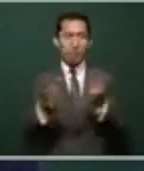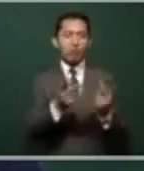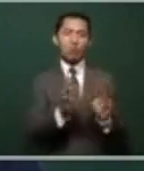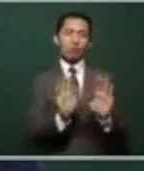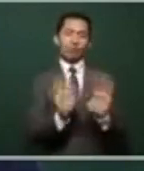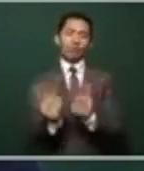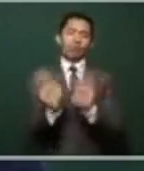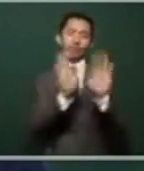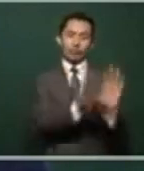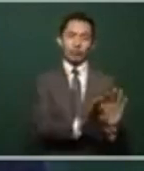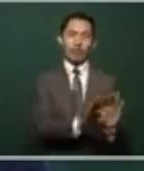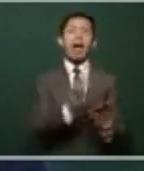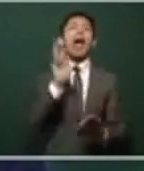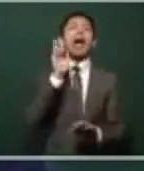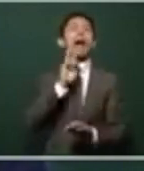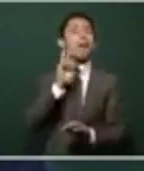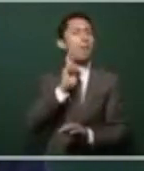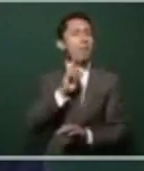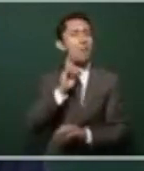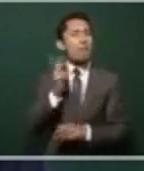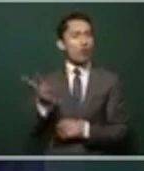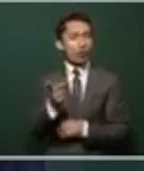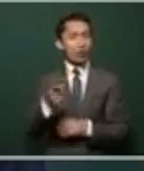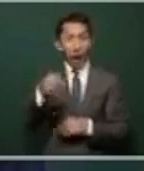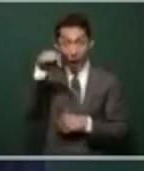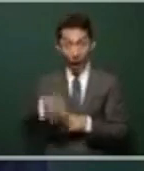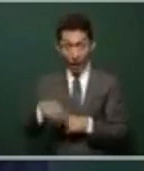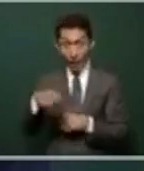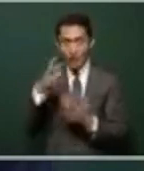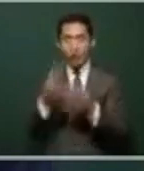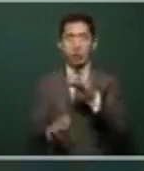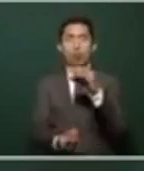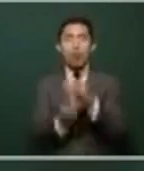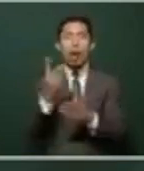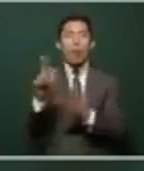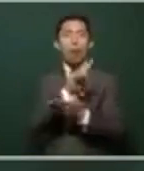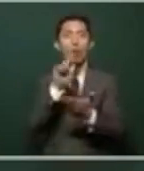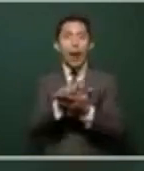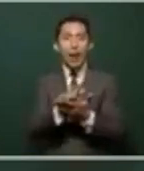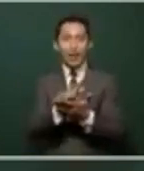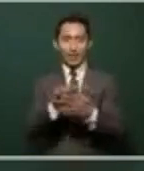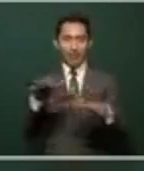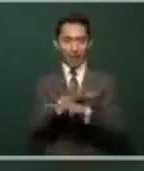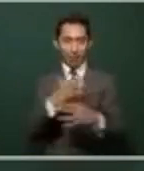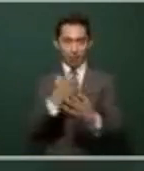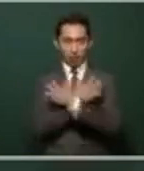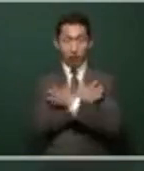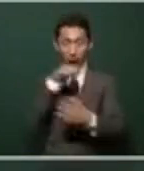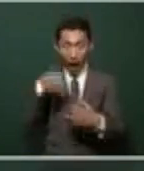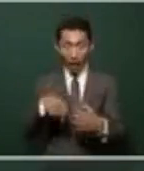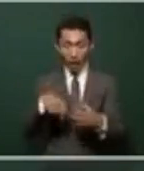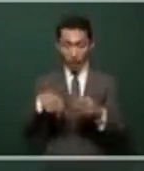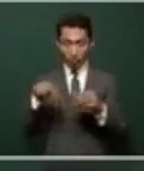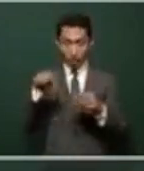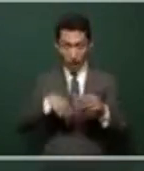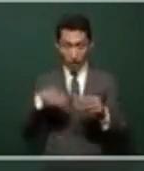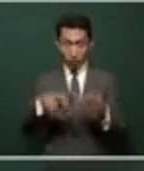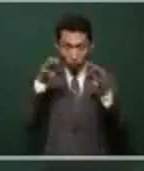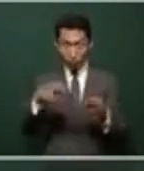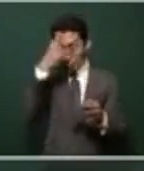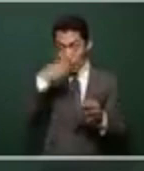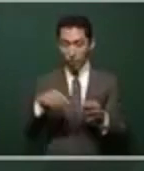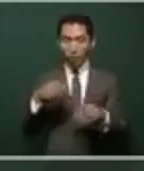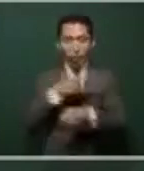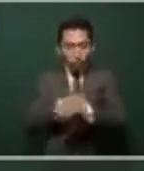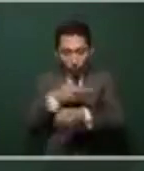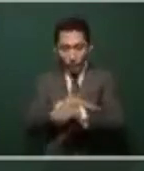Sí, se diseñó en México, fue impuesta por el extranjero. Entonces, qué bien que